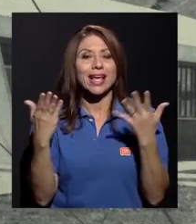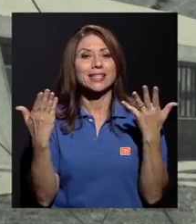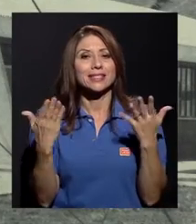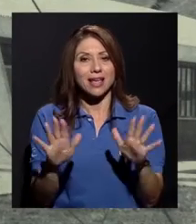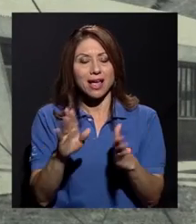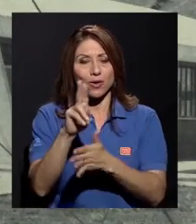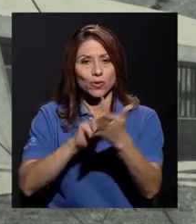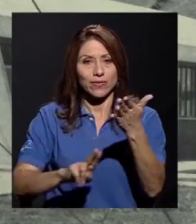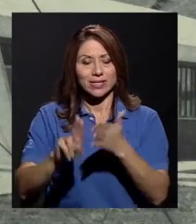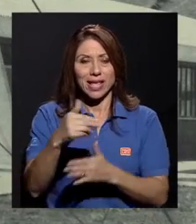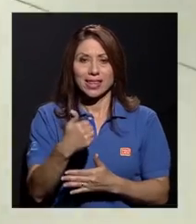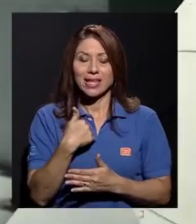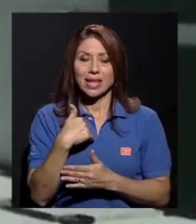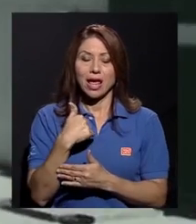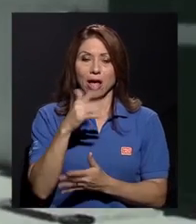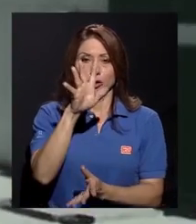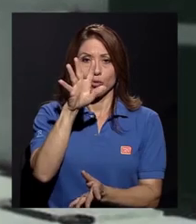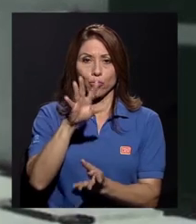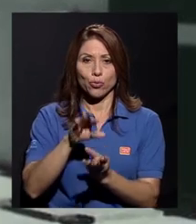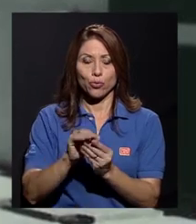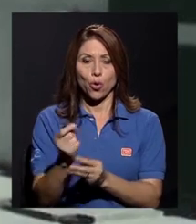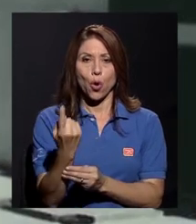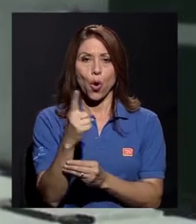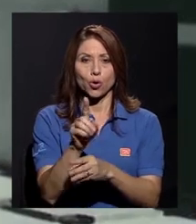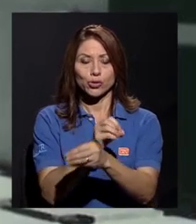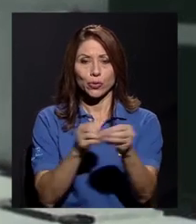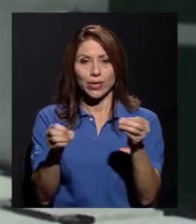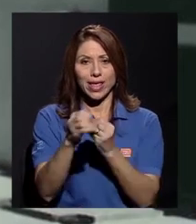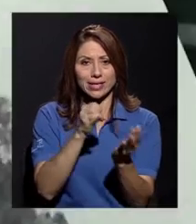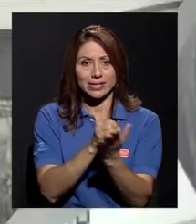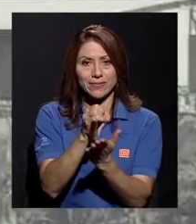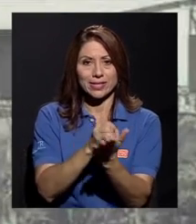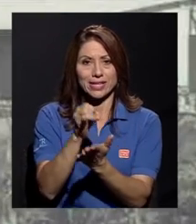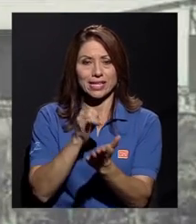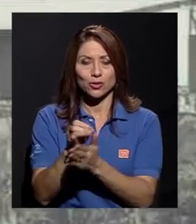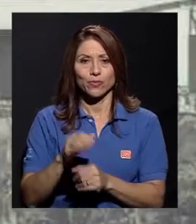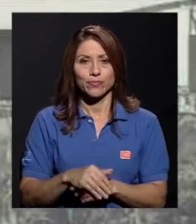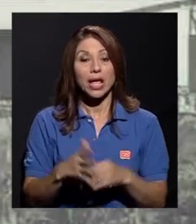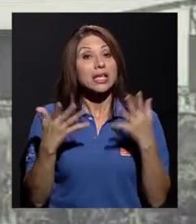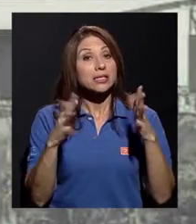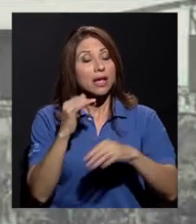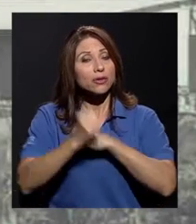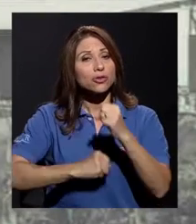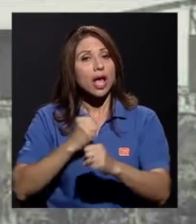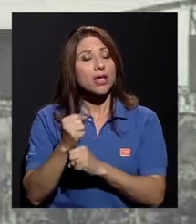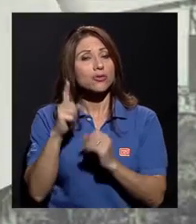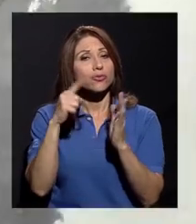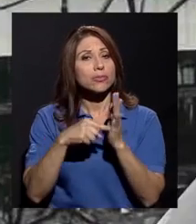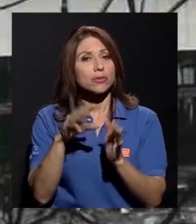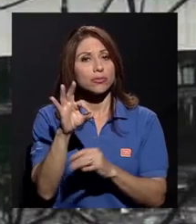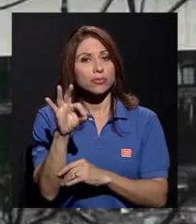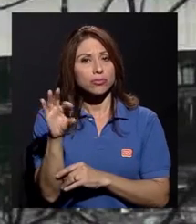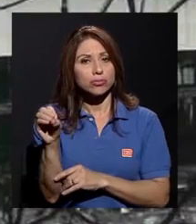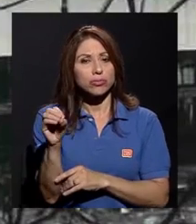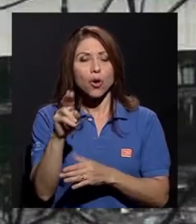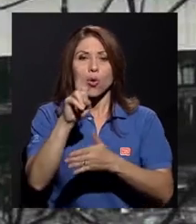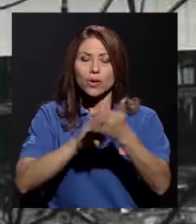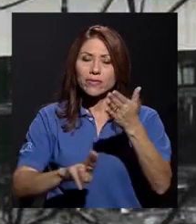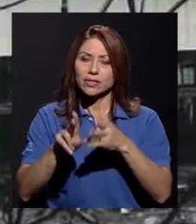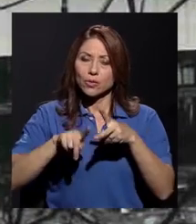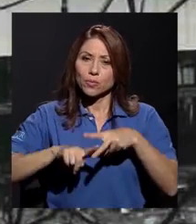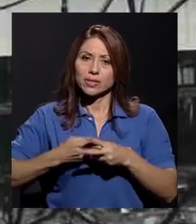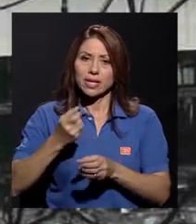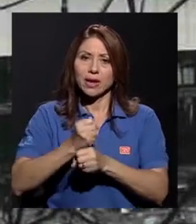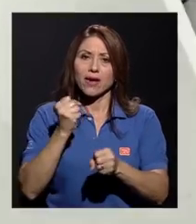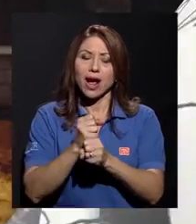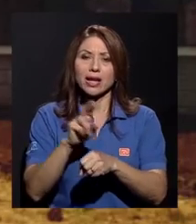universidad contaba con 11 unidades de investigación y para los años 90, la U comienza a trabajar en el uso nacional